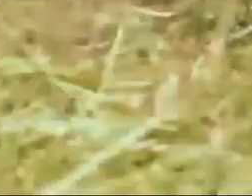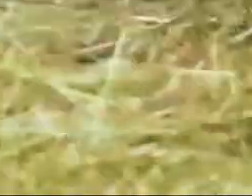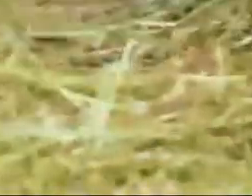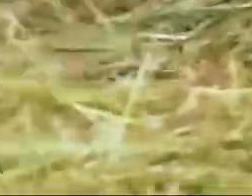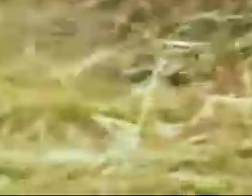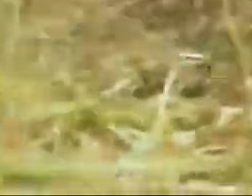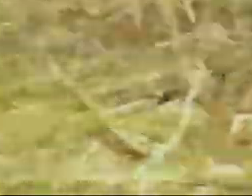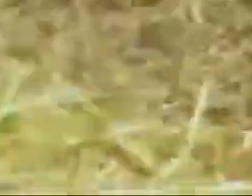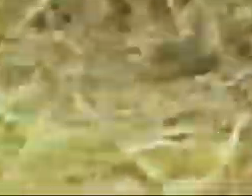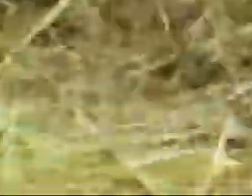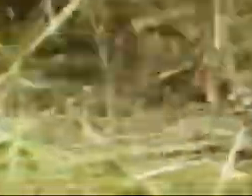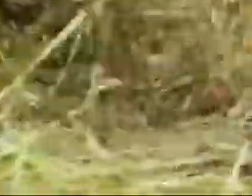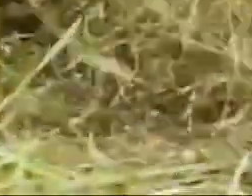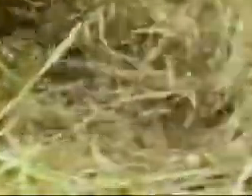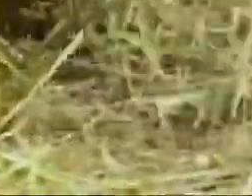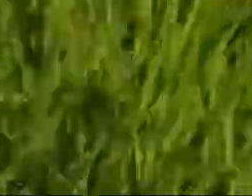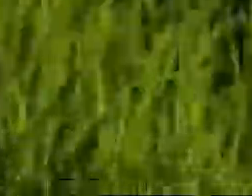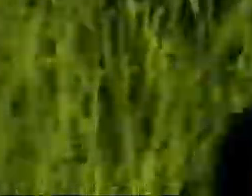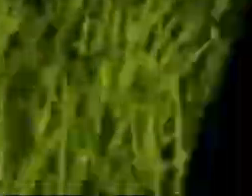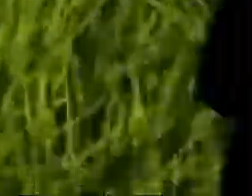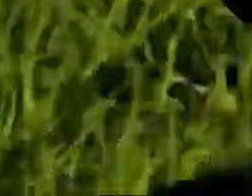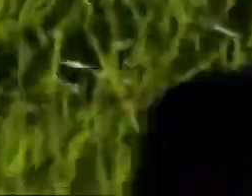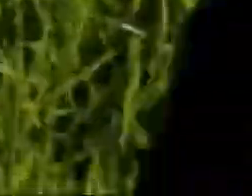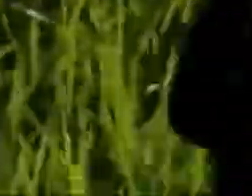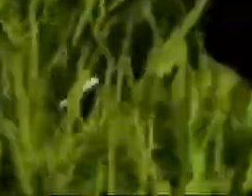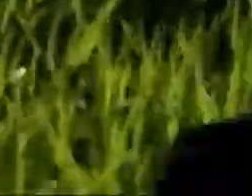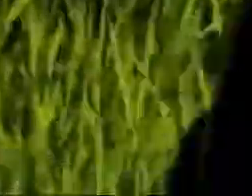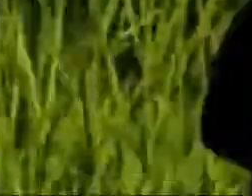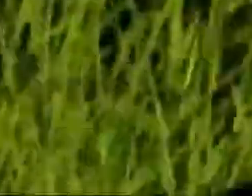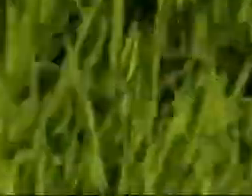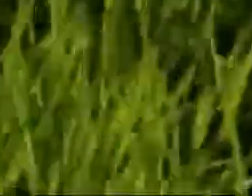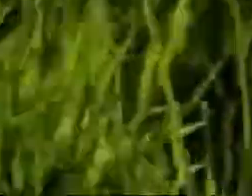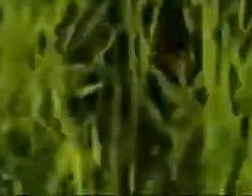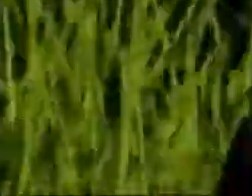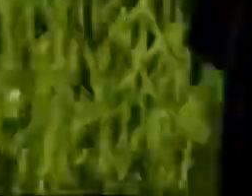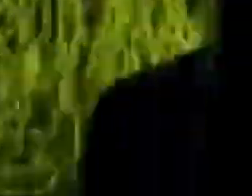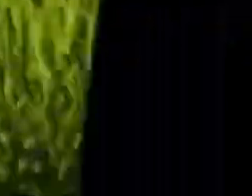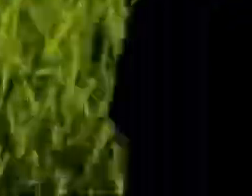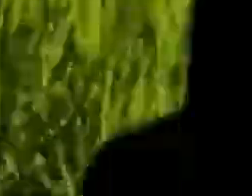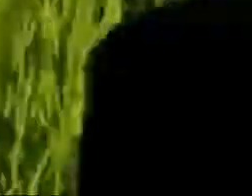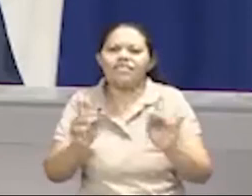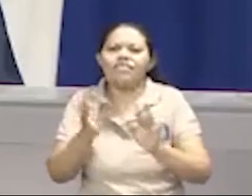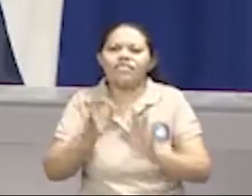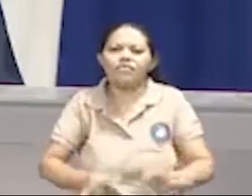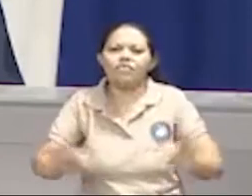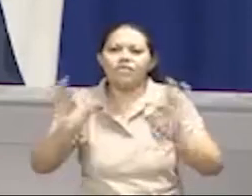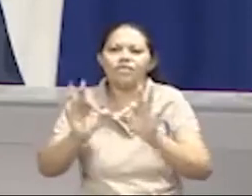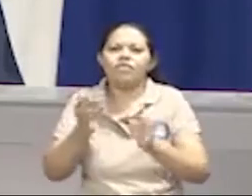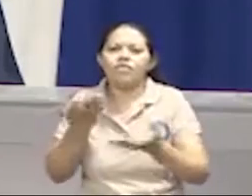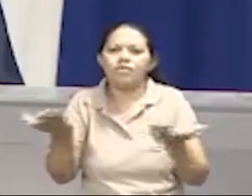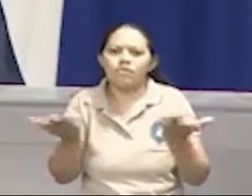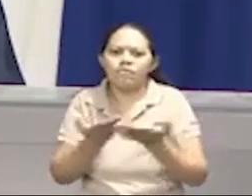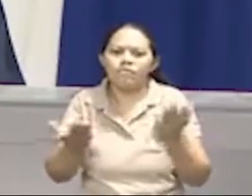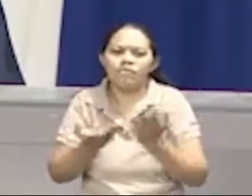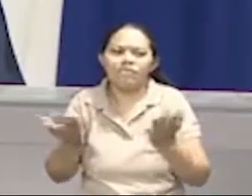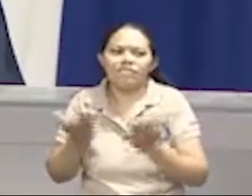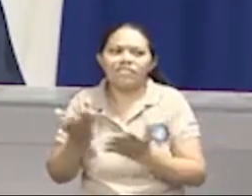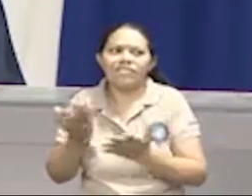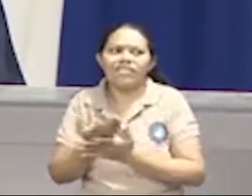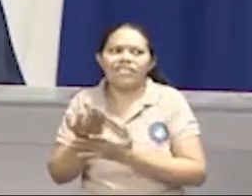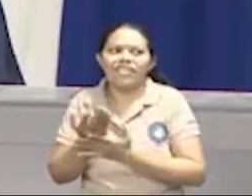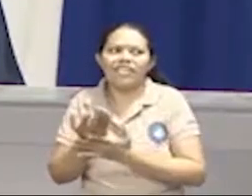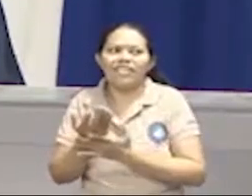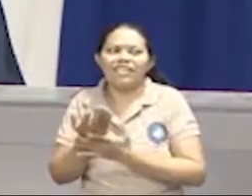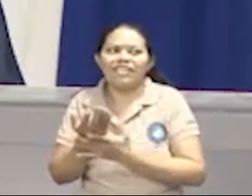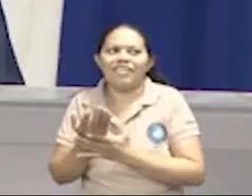y las cooperativas. Para este primer proyecto a ejecutar, el Banco de Desarrollo de la